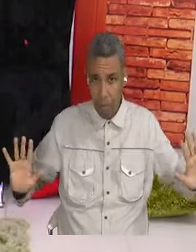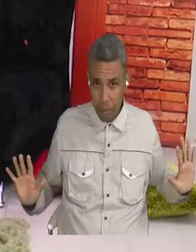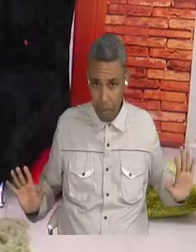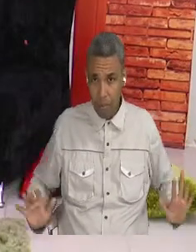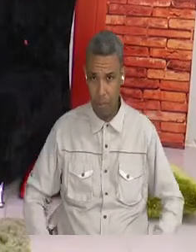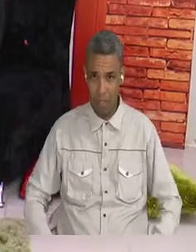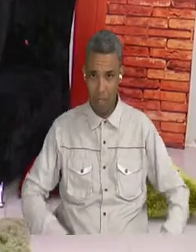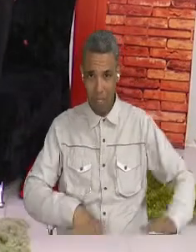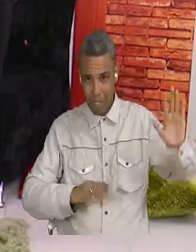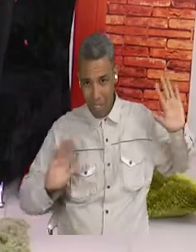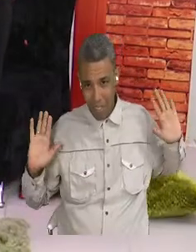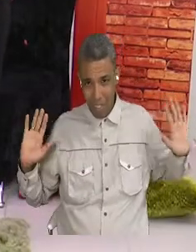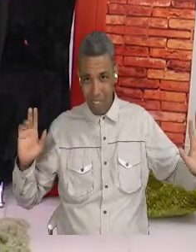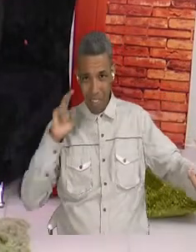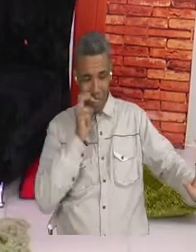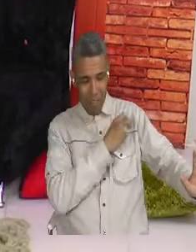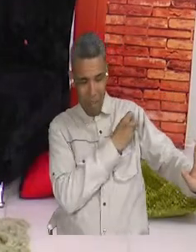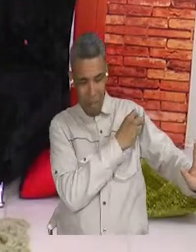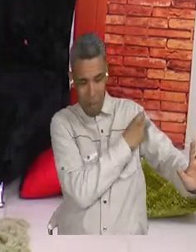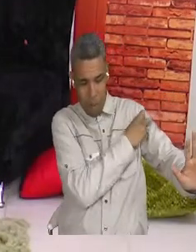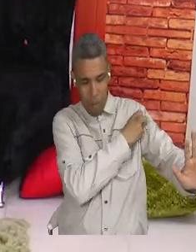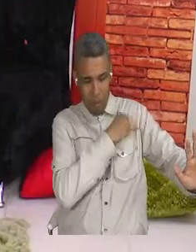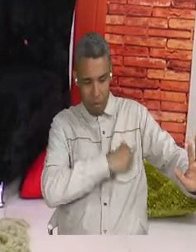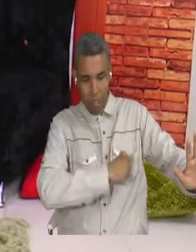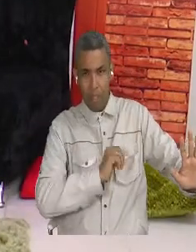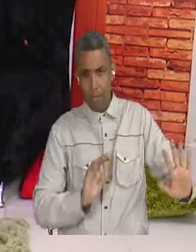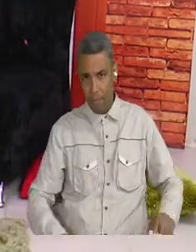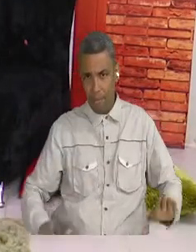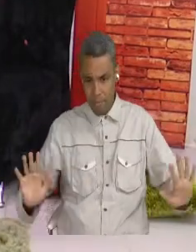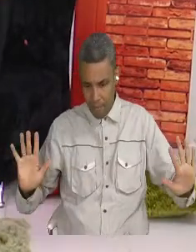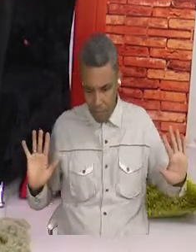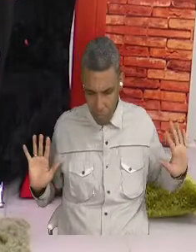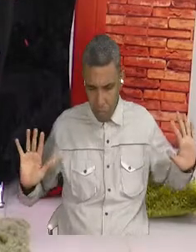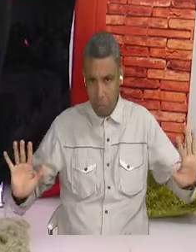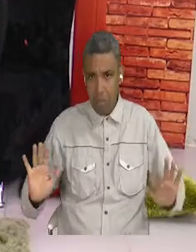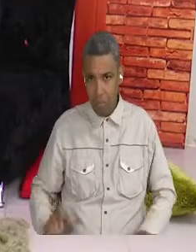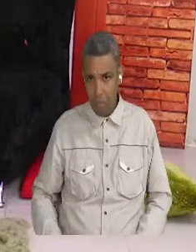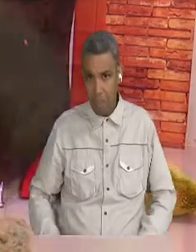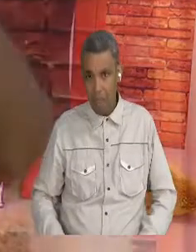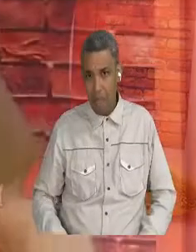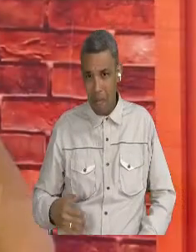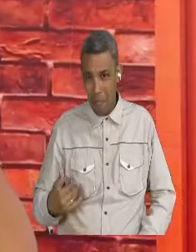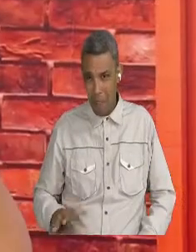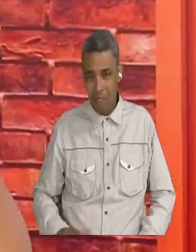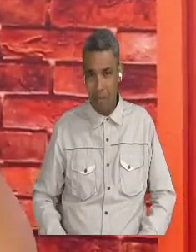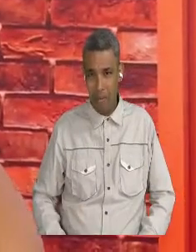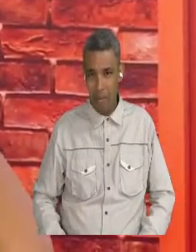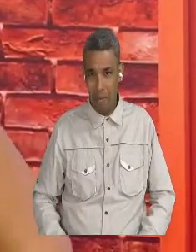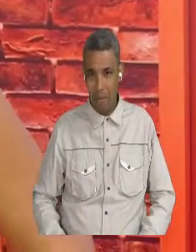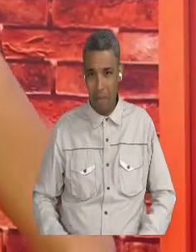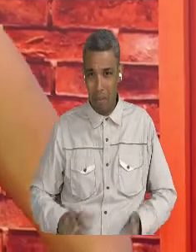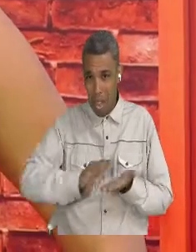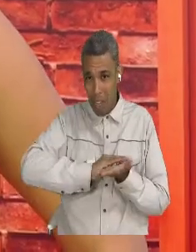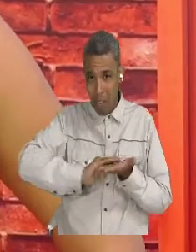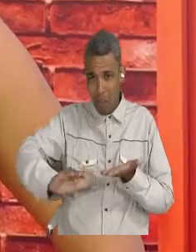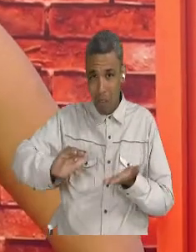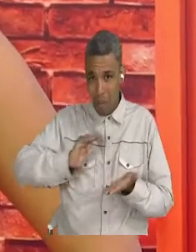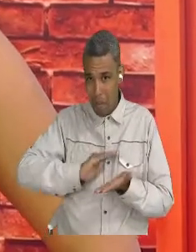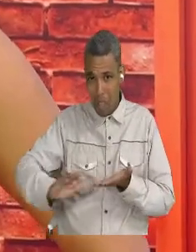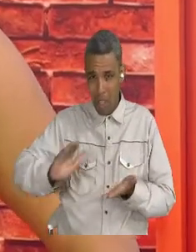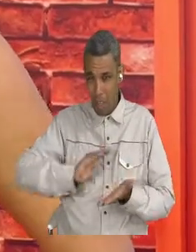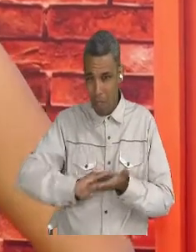brazos, pues que la empieza a hacer en punta de pies y ya al final pues empezamos a darle mayor profundidad. Entonces ya tenemos un ejercicio de la parte inferior que